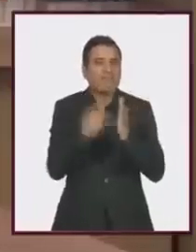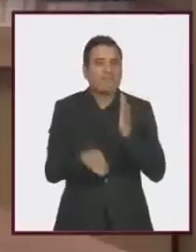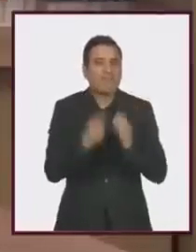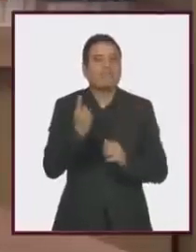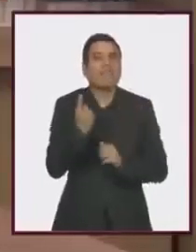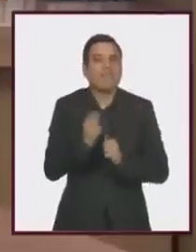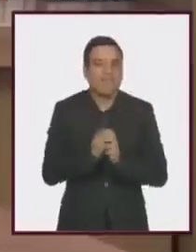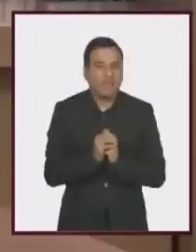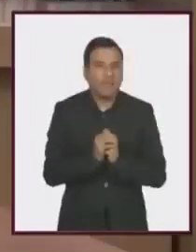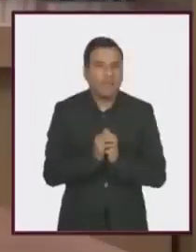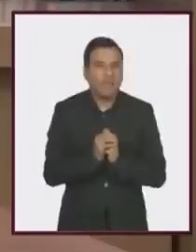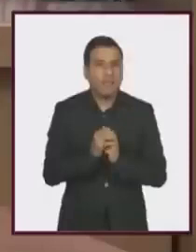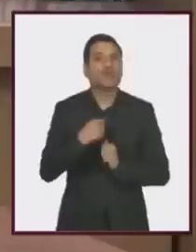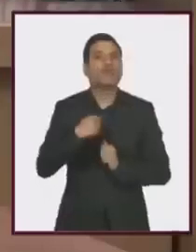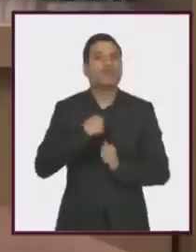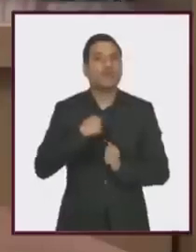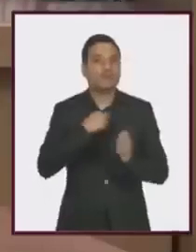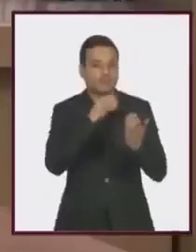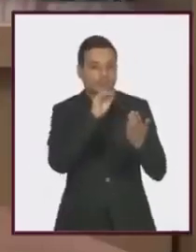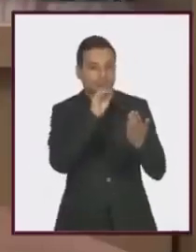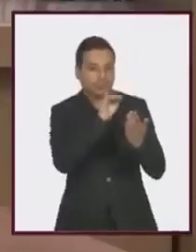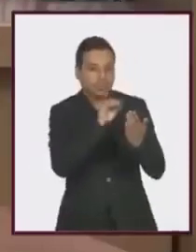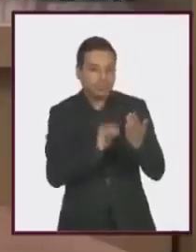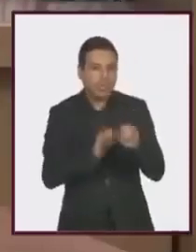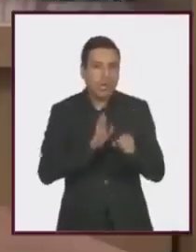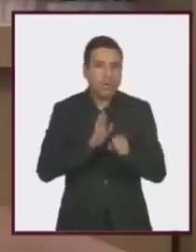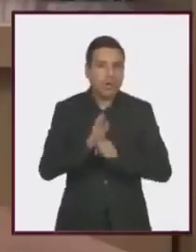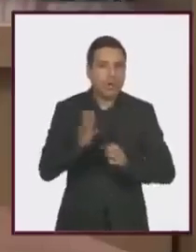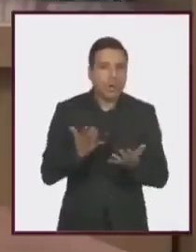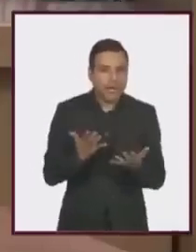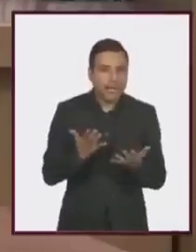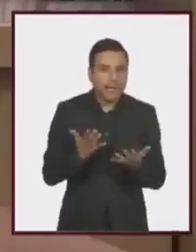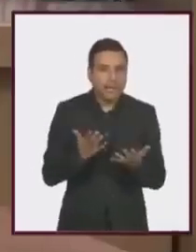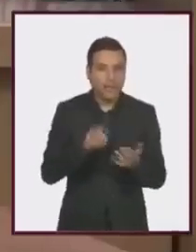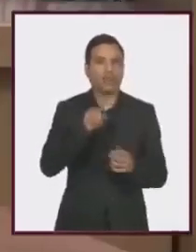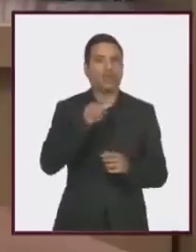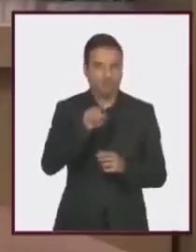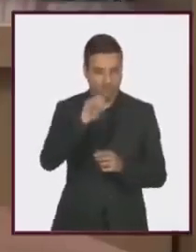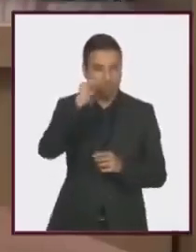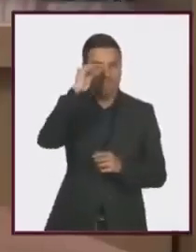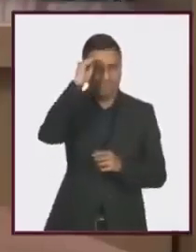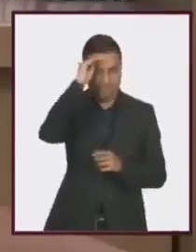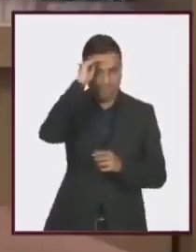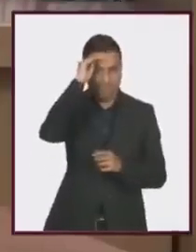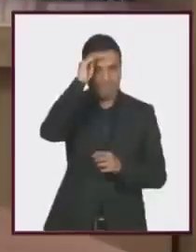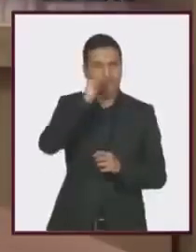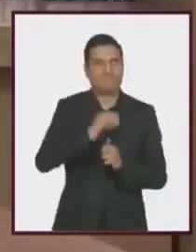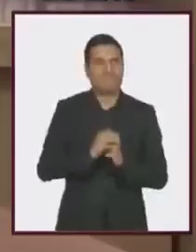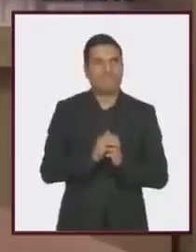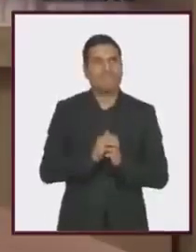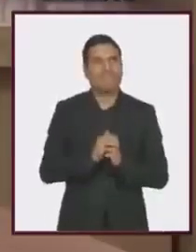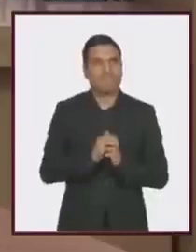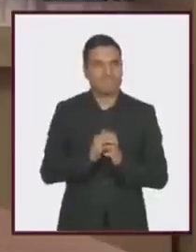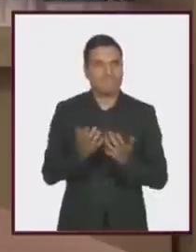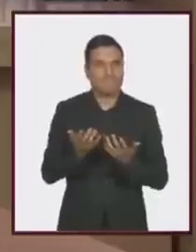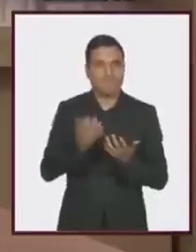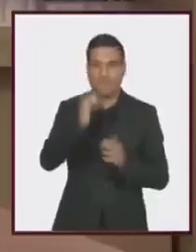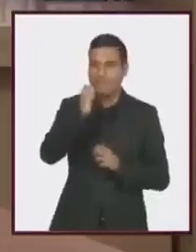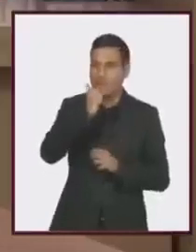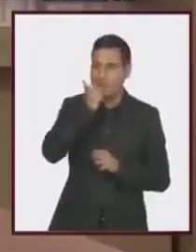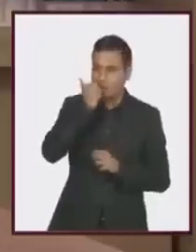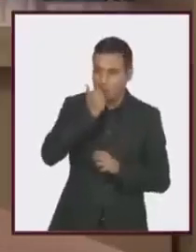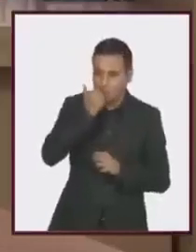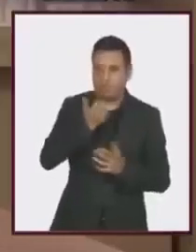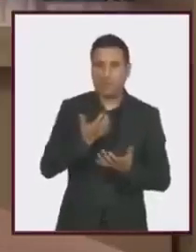que integrar a esta propuesta curricular para cumplir con estas expectativas y con estas necesidades